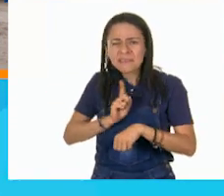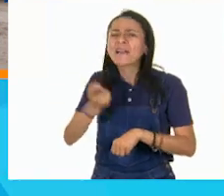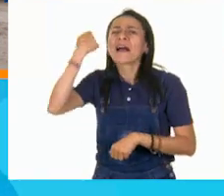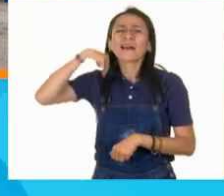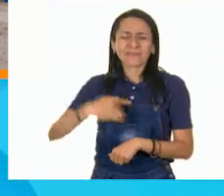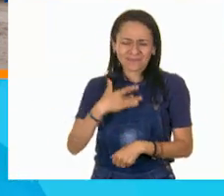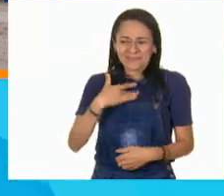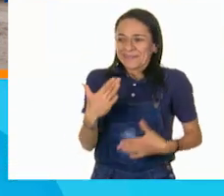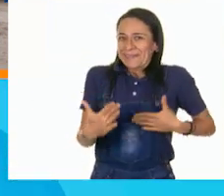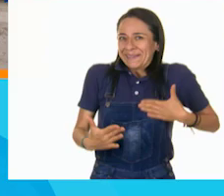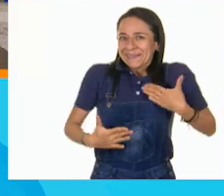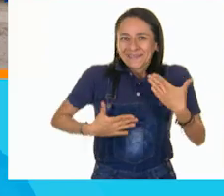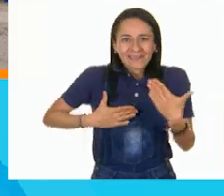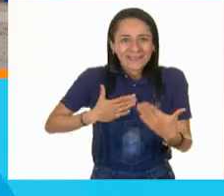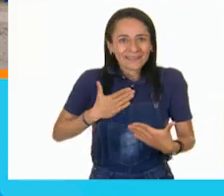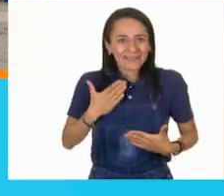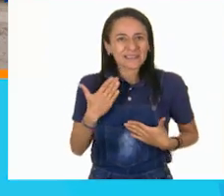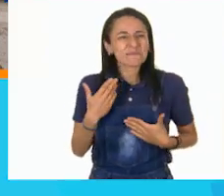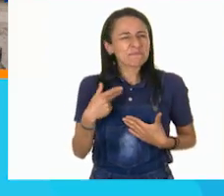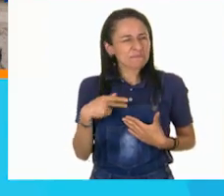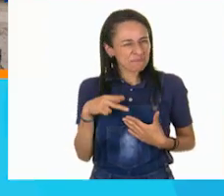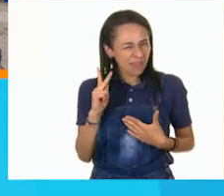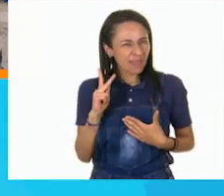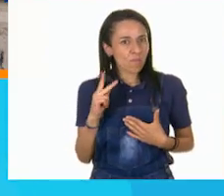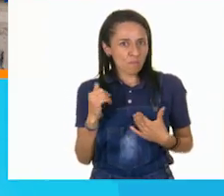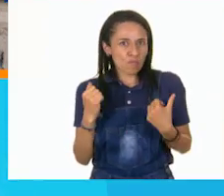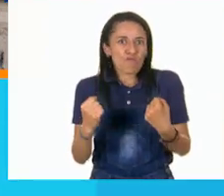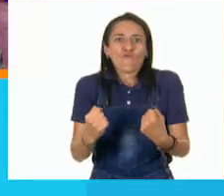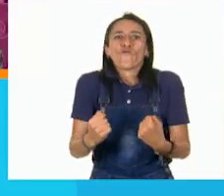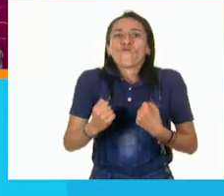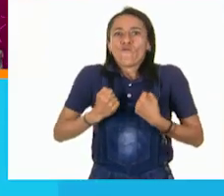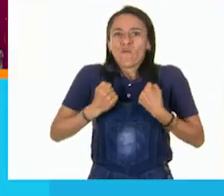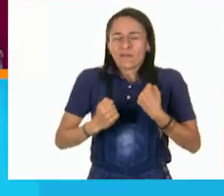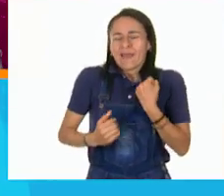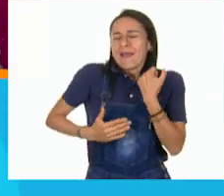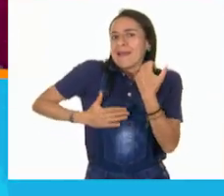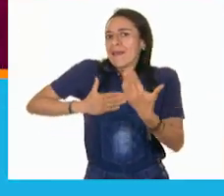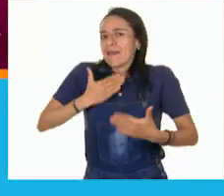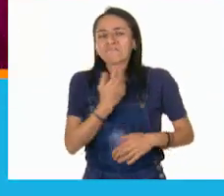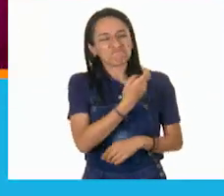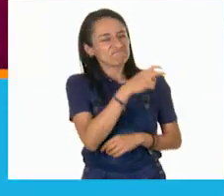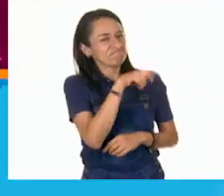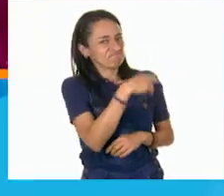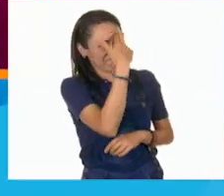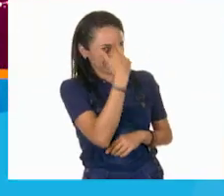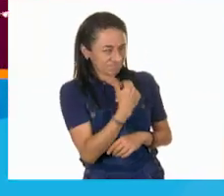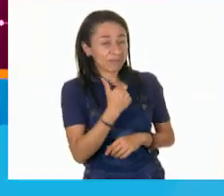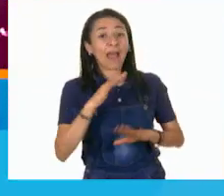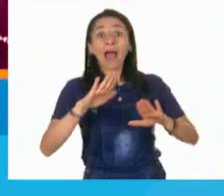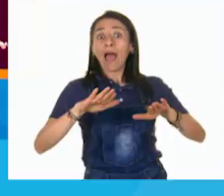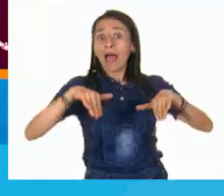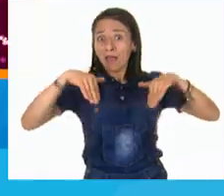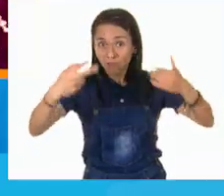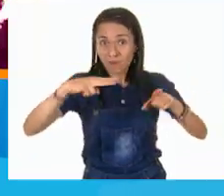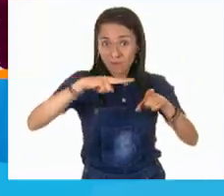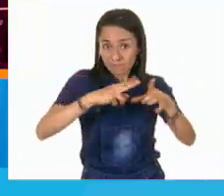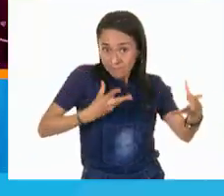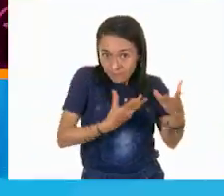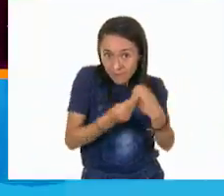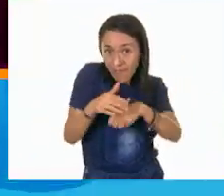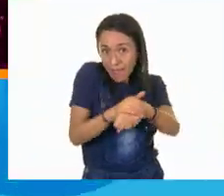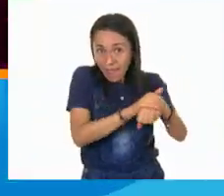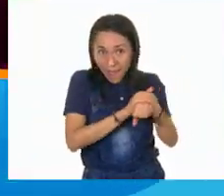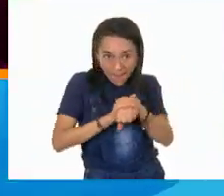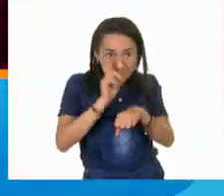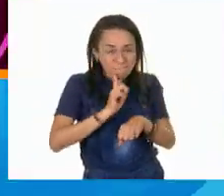una alegría mucho más intensa. Eso es verdad. Cuando estoy en el parque con mis amigas, nos reímos